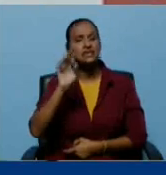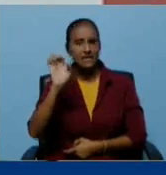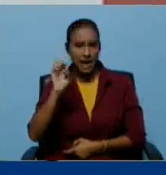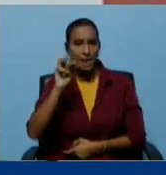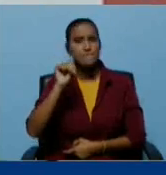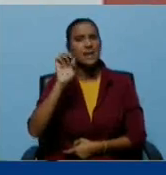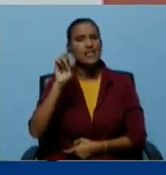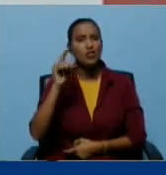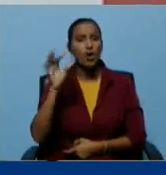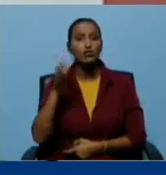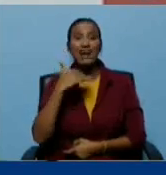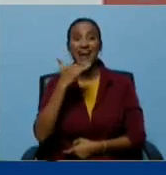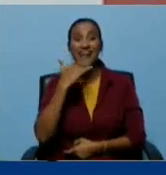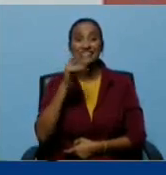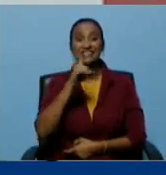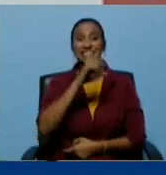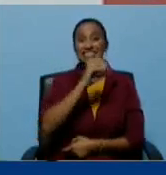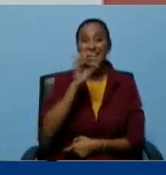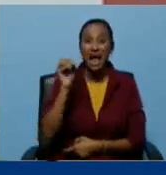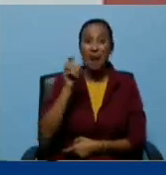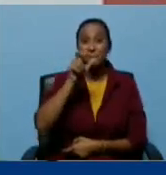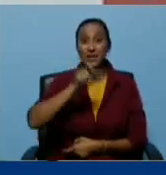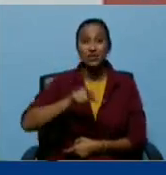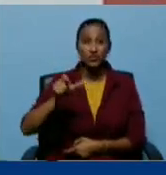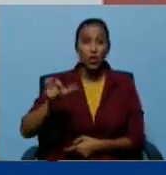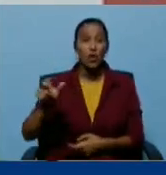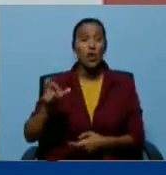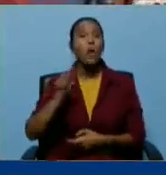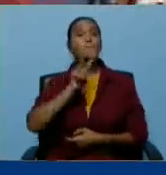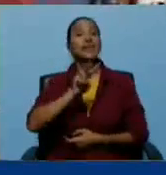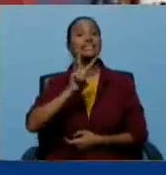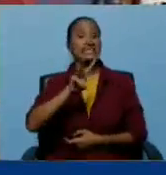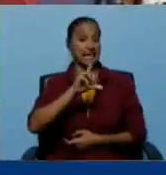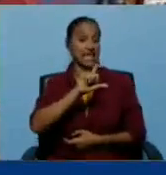100.000 personas, un 23 de enero de 2002.